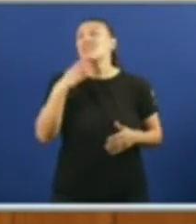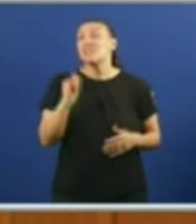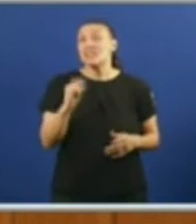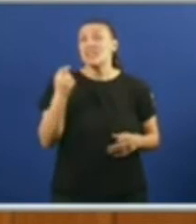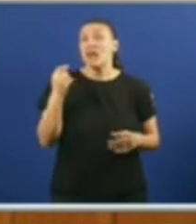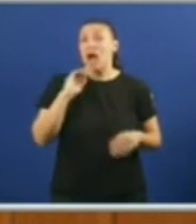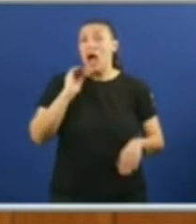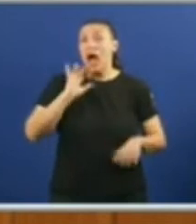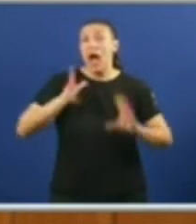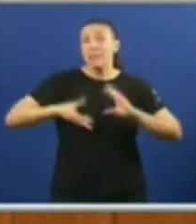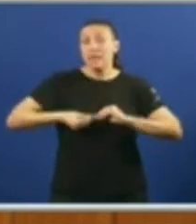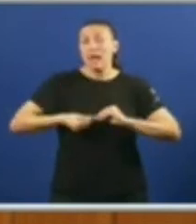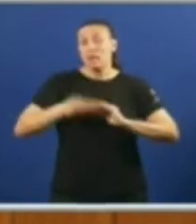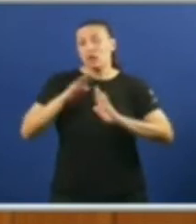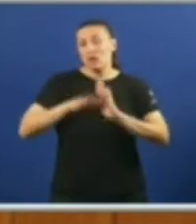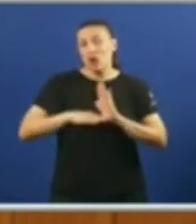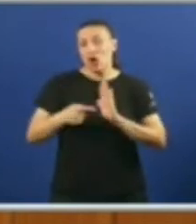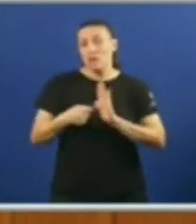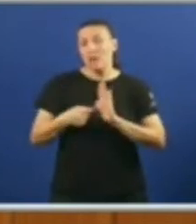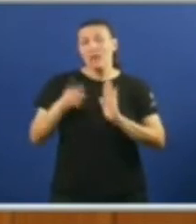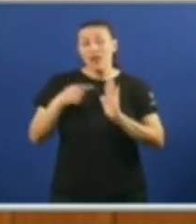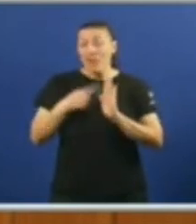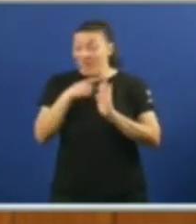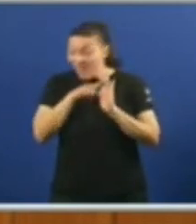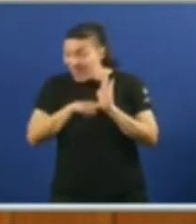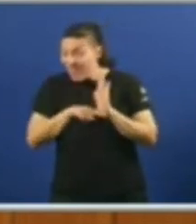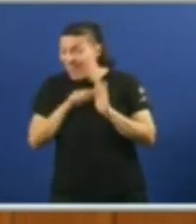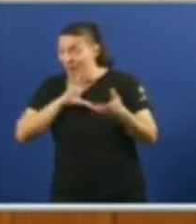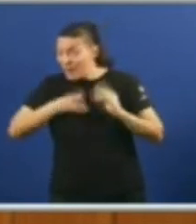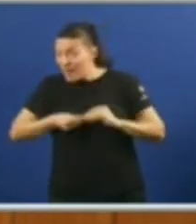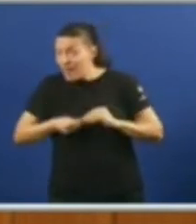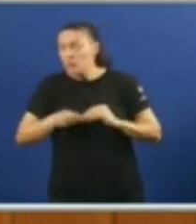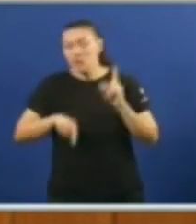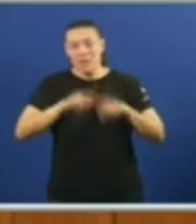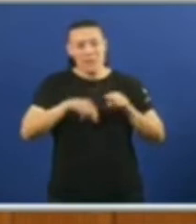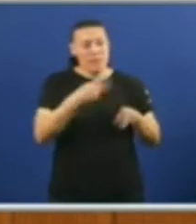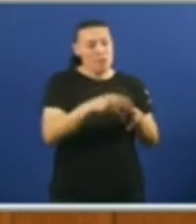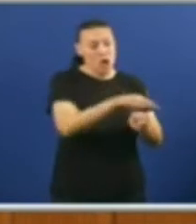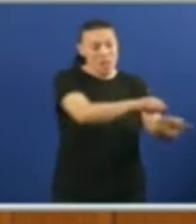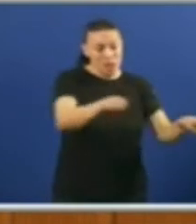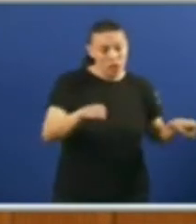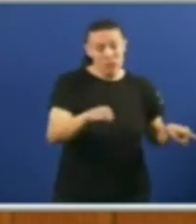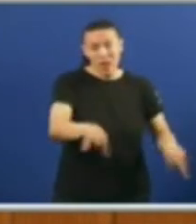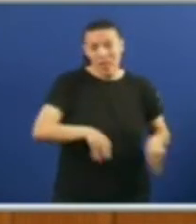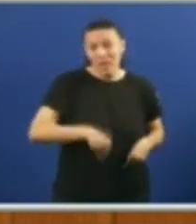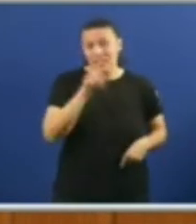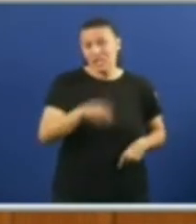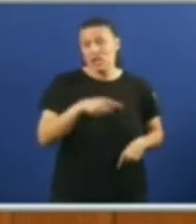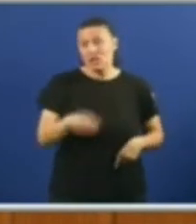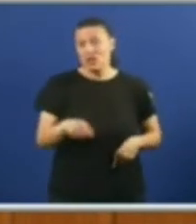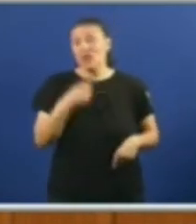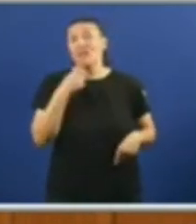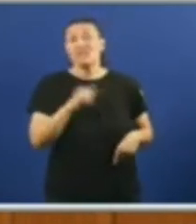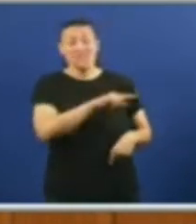dunha medida que, insisto, só depende de que haxa vontade política para poñela en marcha, e esa